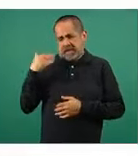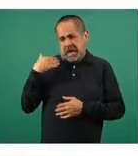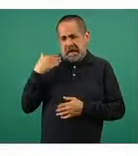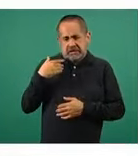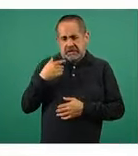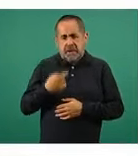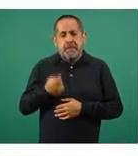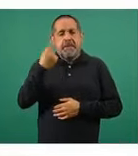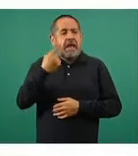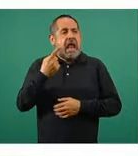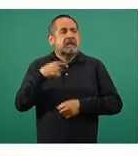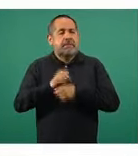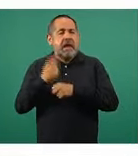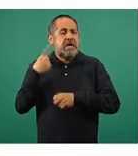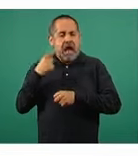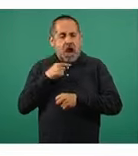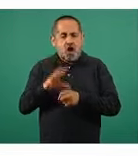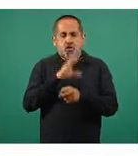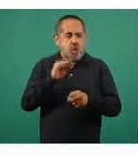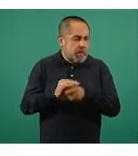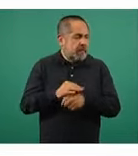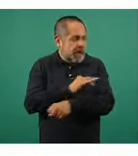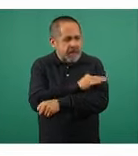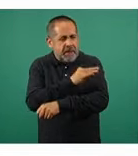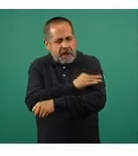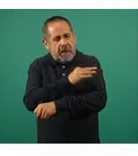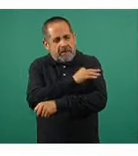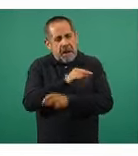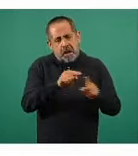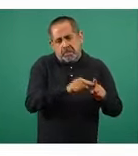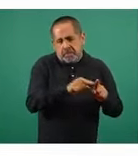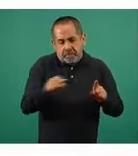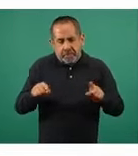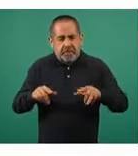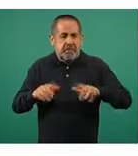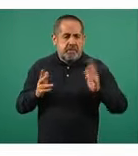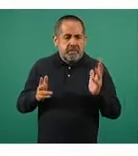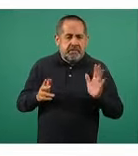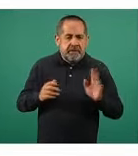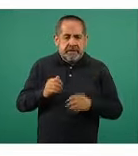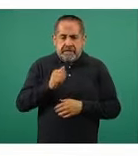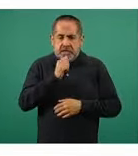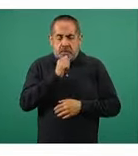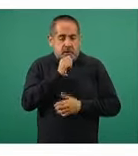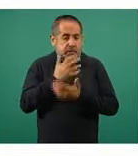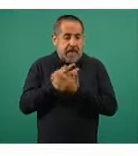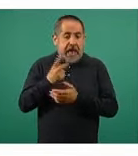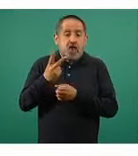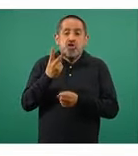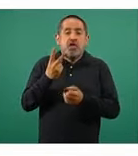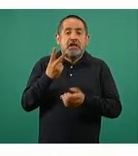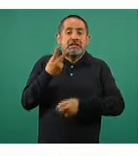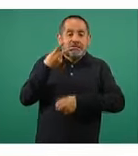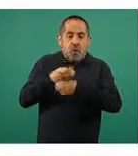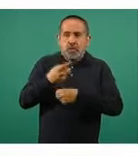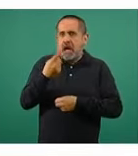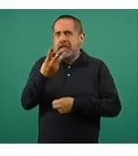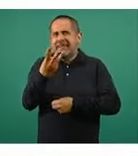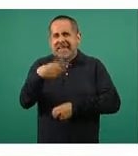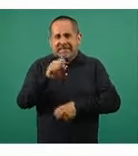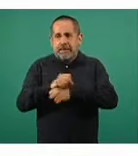la primera semana completa de vacunación a este grupo poblacional, por lo tanto todavía esperaremos dentro de unas 3 semanas